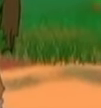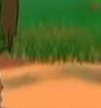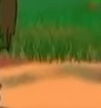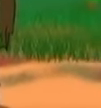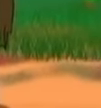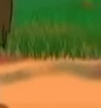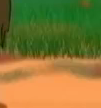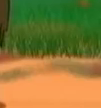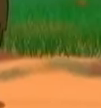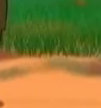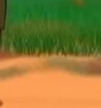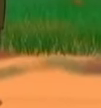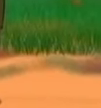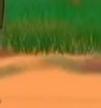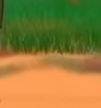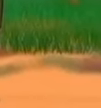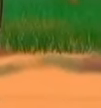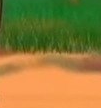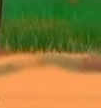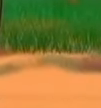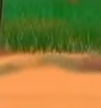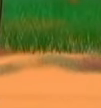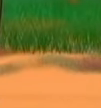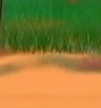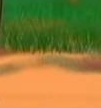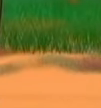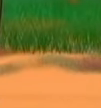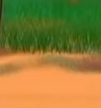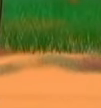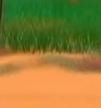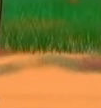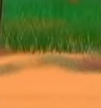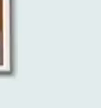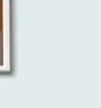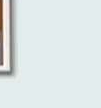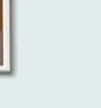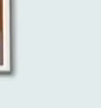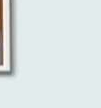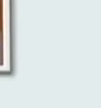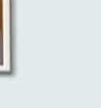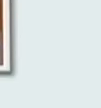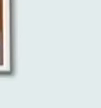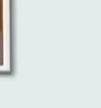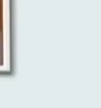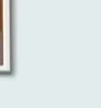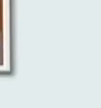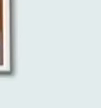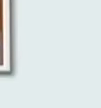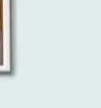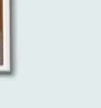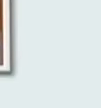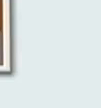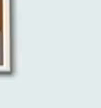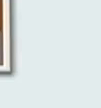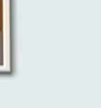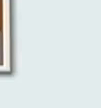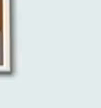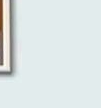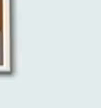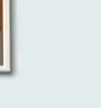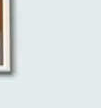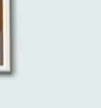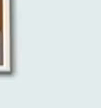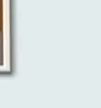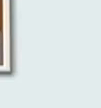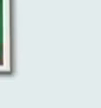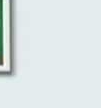¡Y hasta con el propio asno! ¿Qué te parece? Cada vez que un amigo pide tu